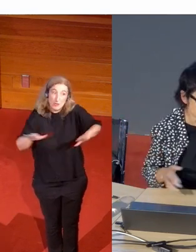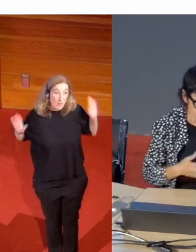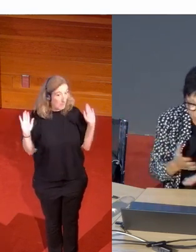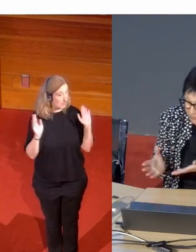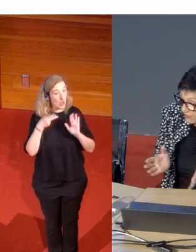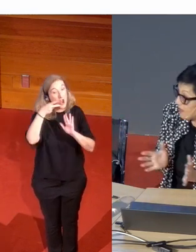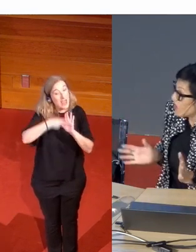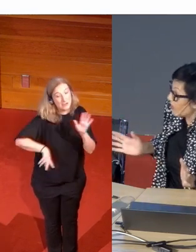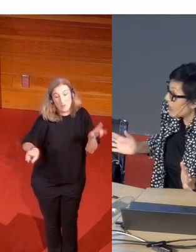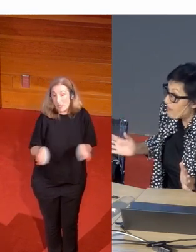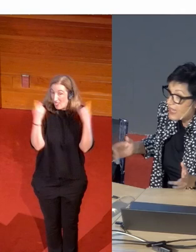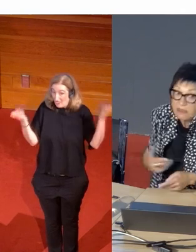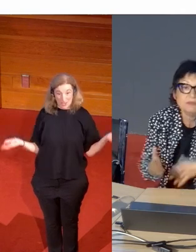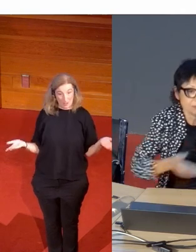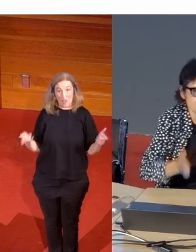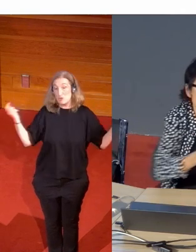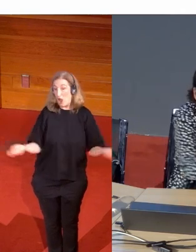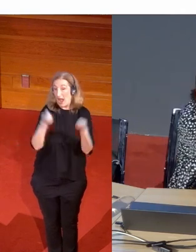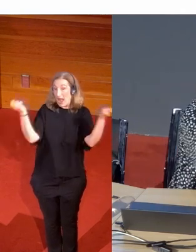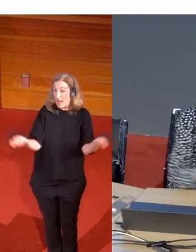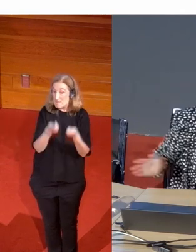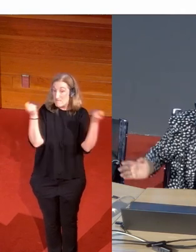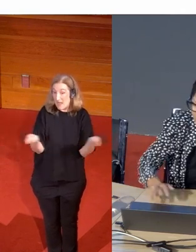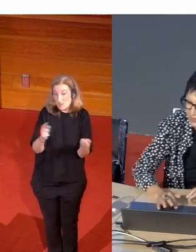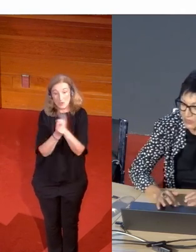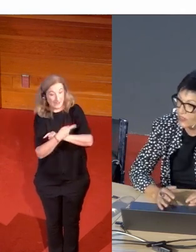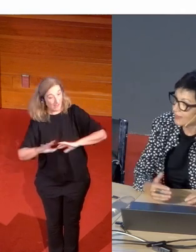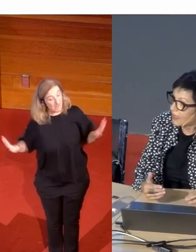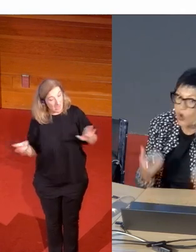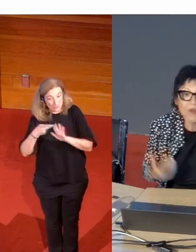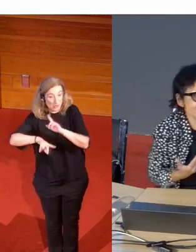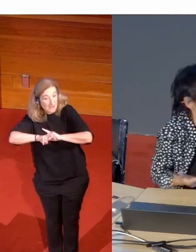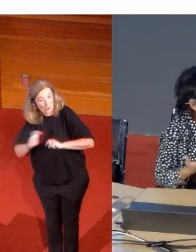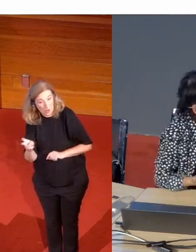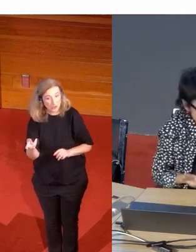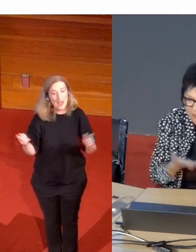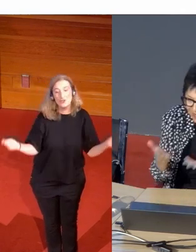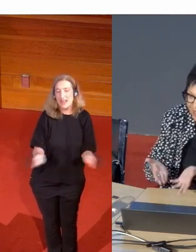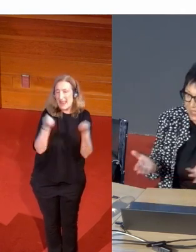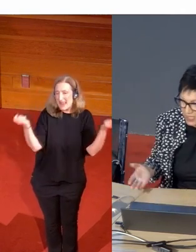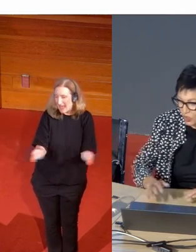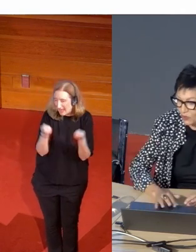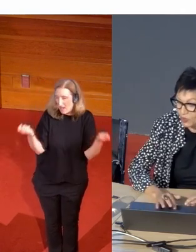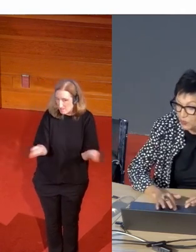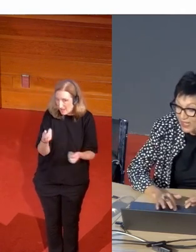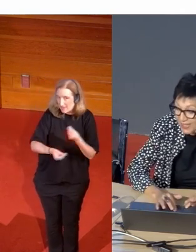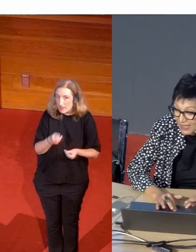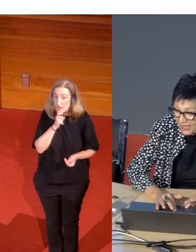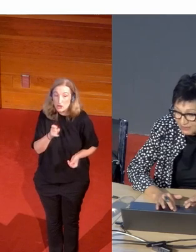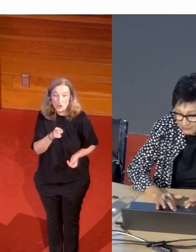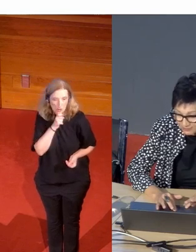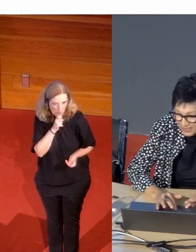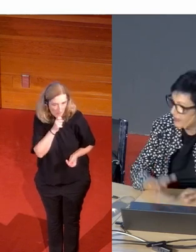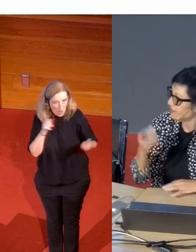Igualmente Porque habría hecho la campaña para tal Entonces cómo hay que hacer la campaña para ganar esos votos pues